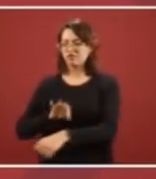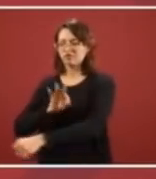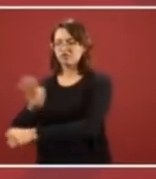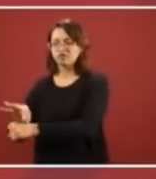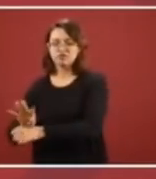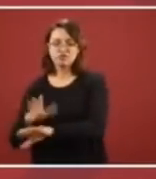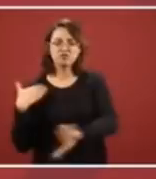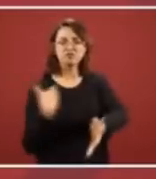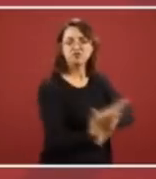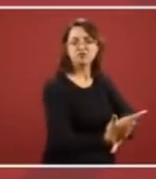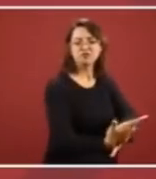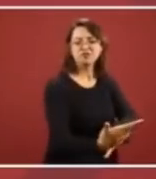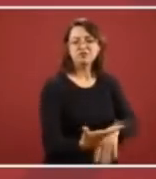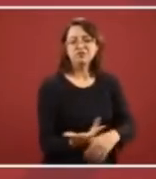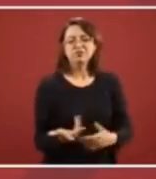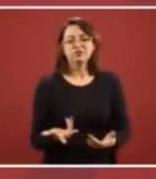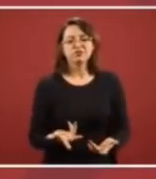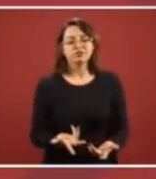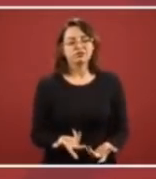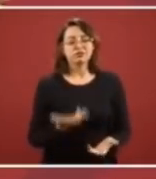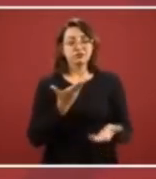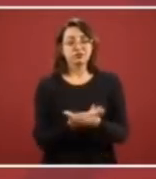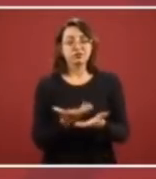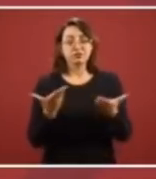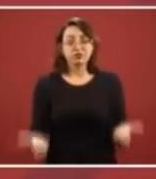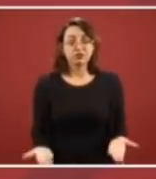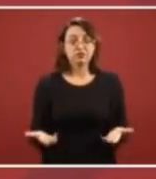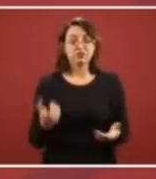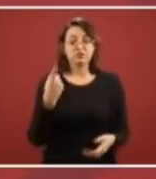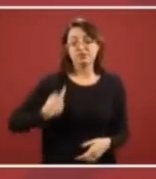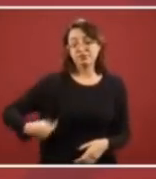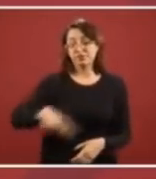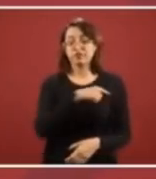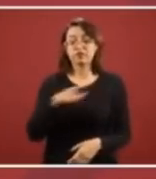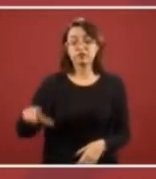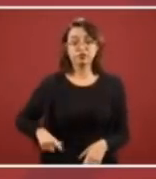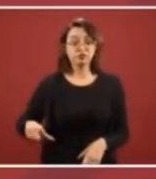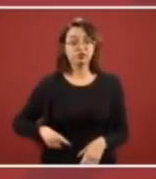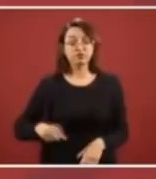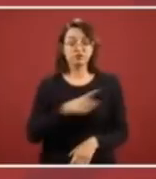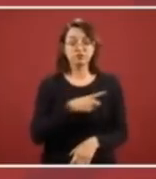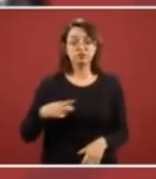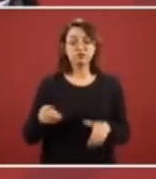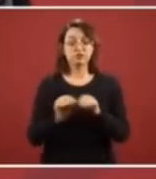En el caso nuestro, o sea, para también aclararlo,